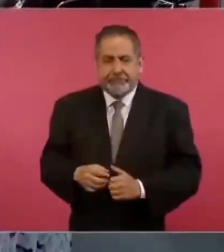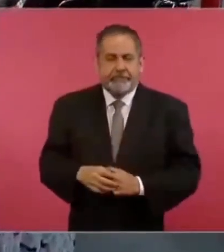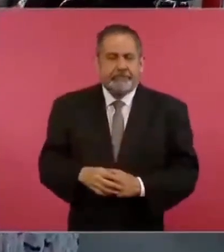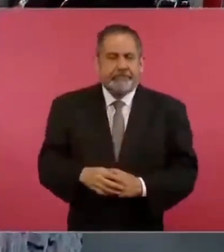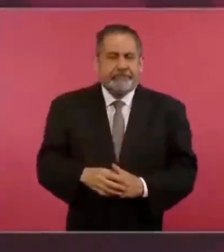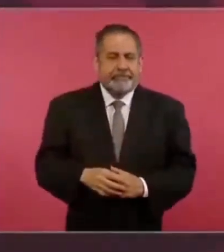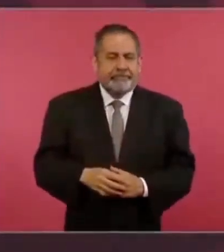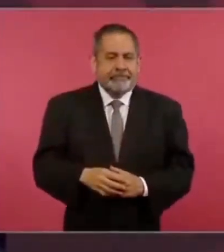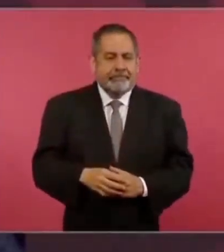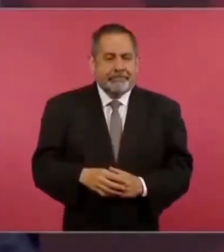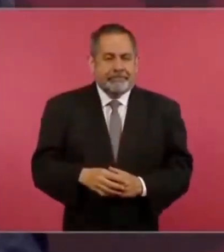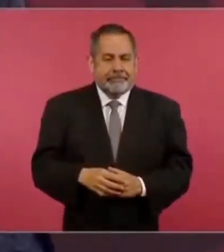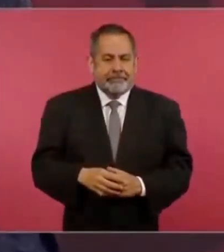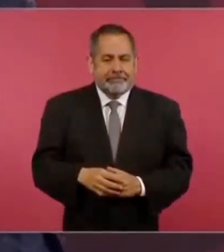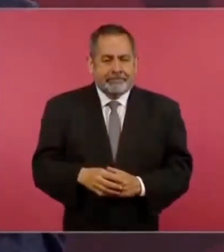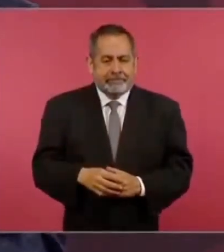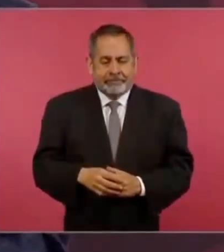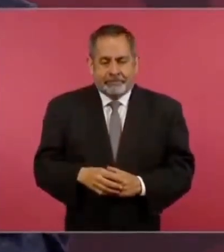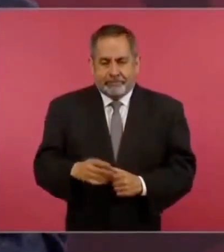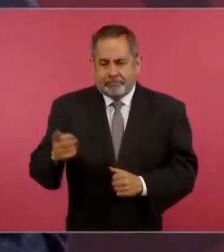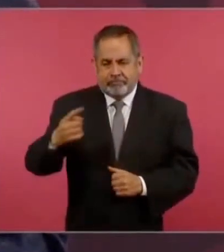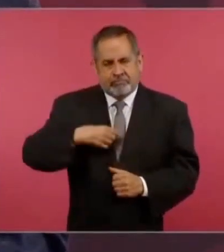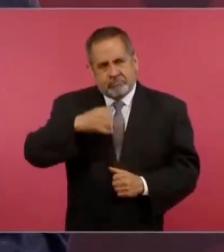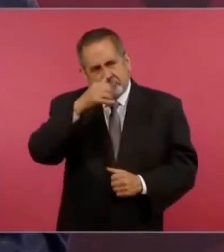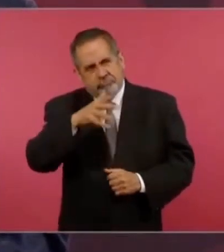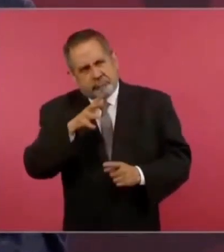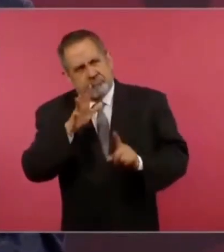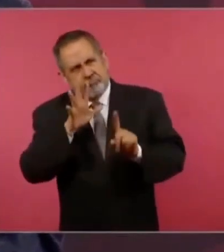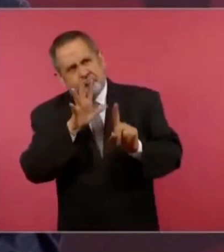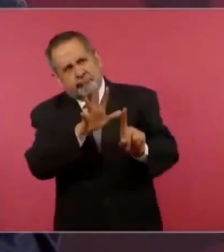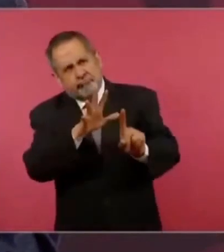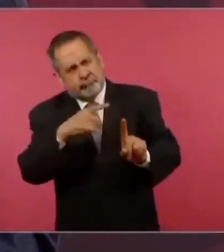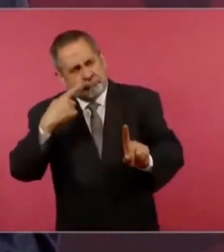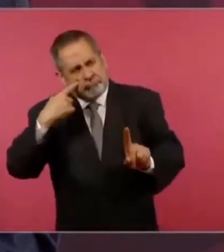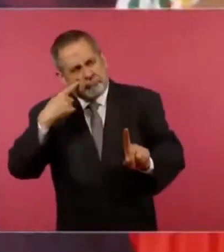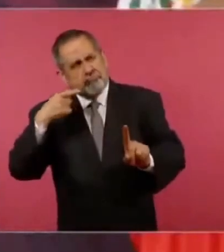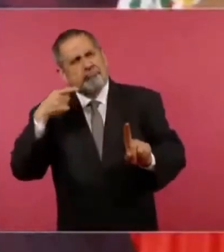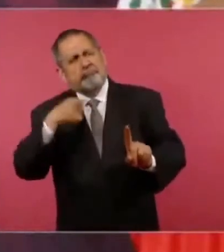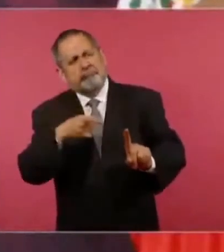Todo un desafío, un emplazamiento.